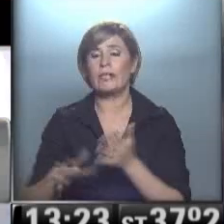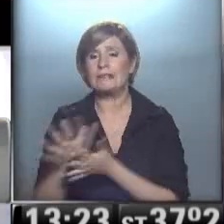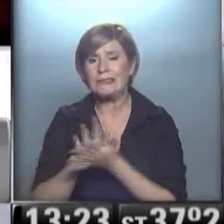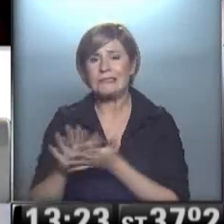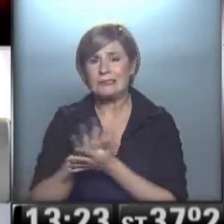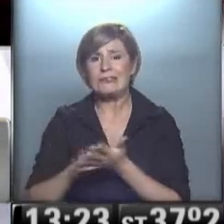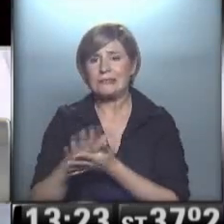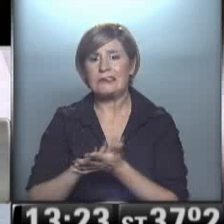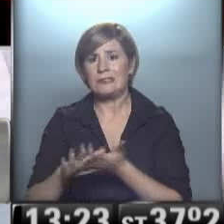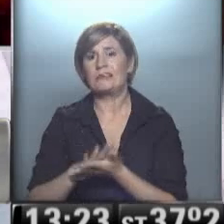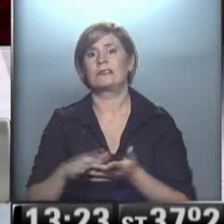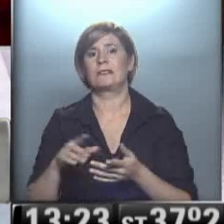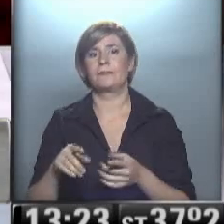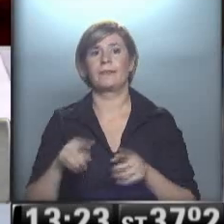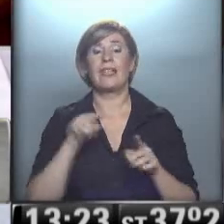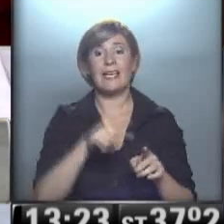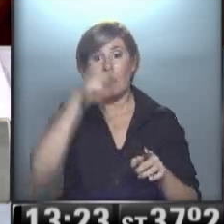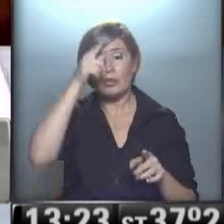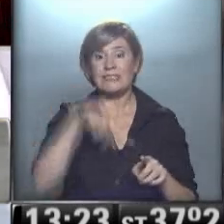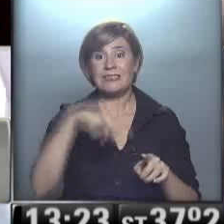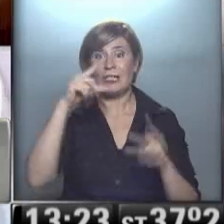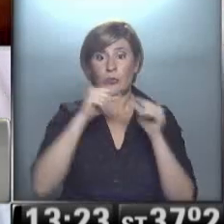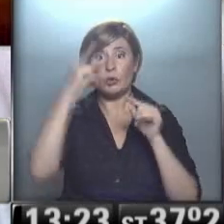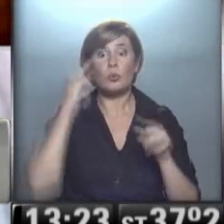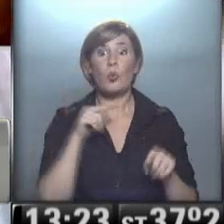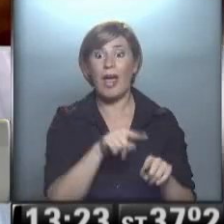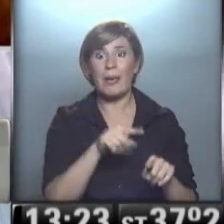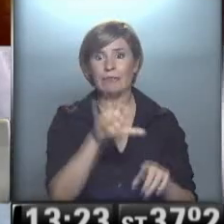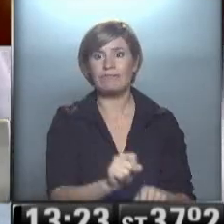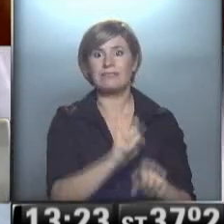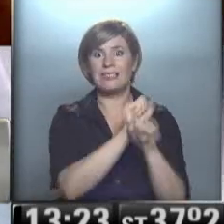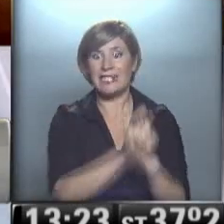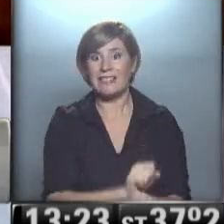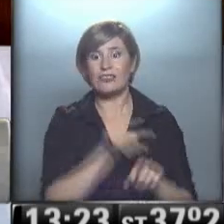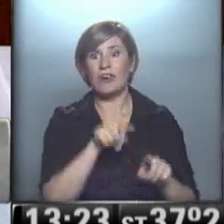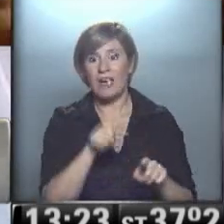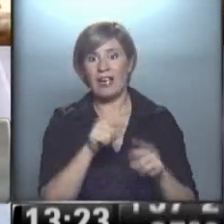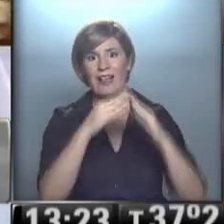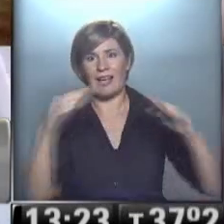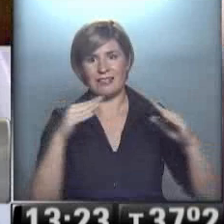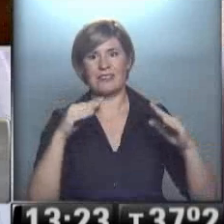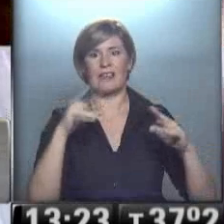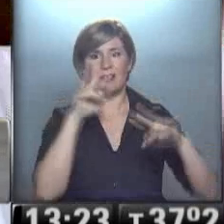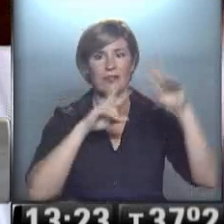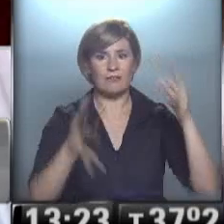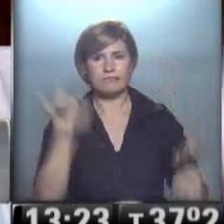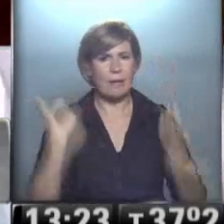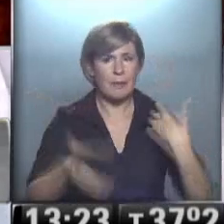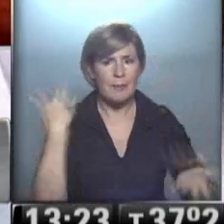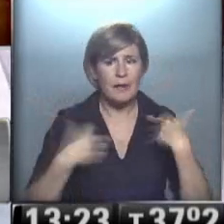es algo muchísimo más complejo. En el caso de este policía que declaró el sábado, le allanaron la casa y le encontraron fardos de gaseosas, de